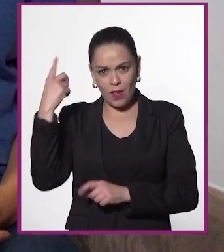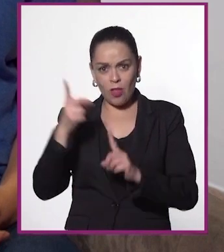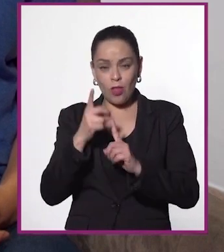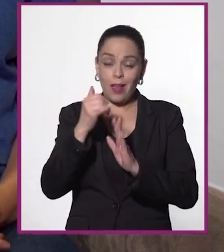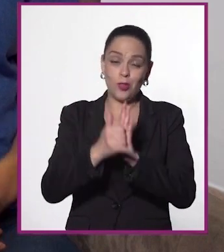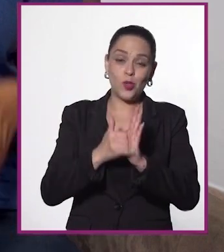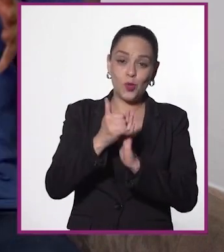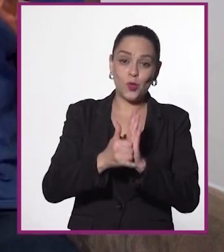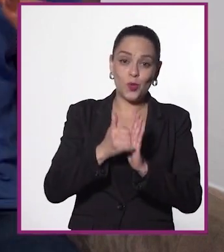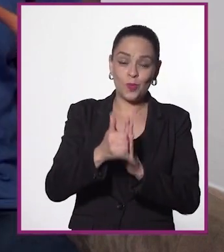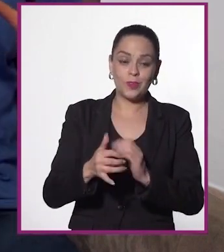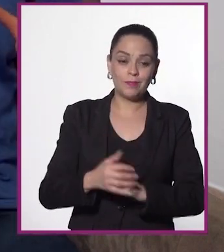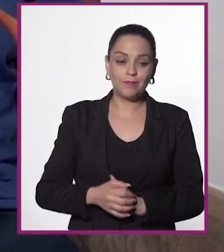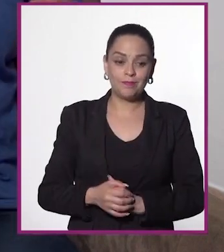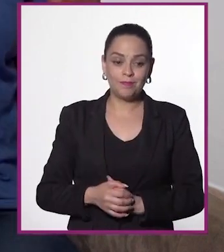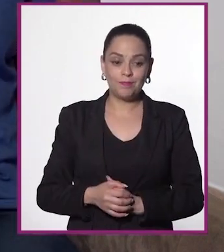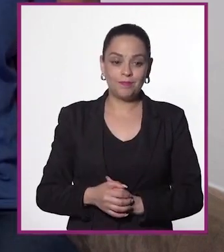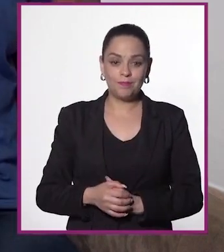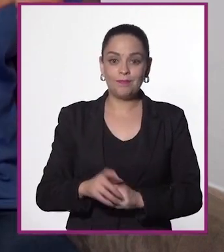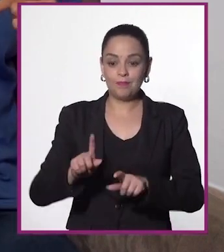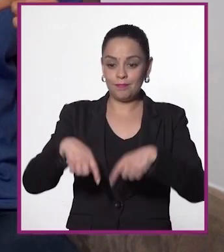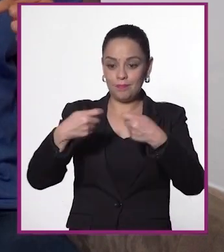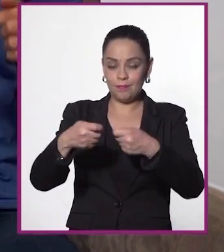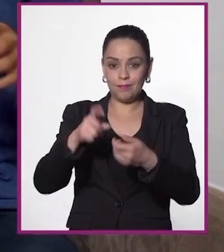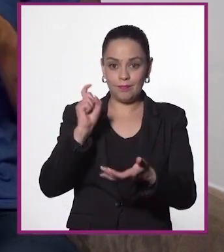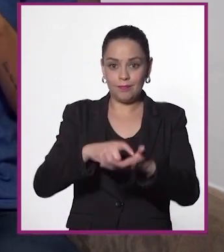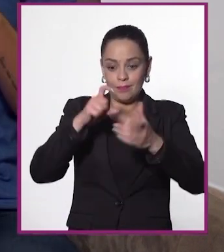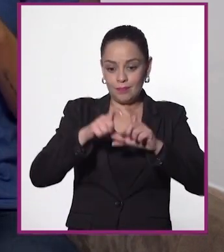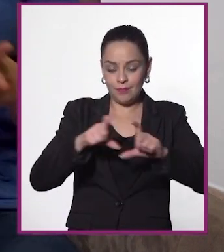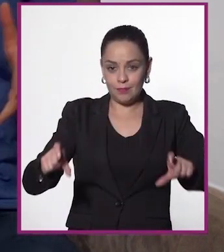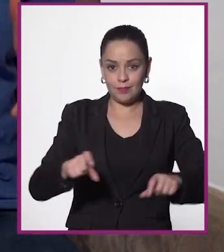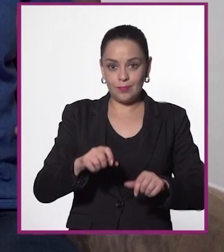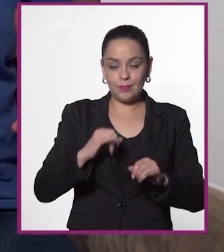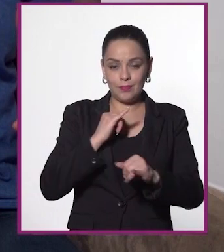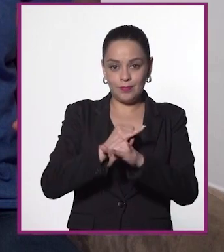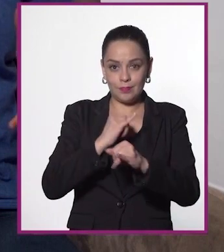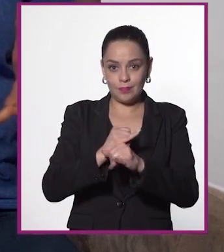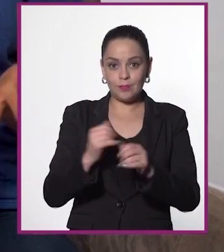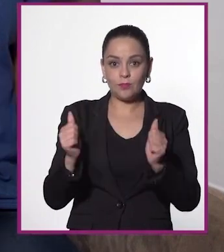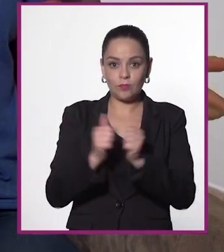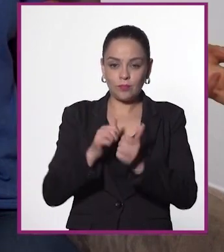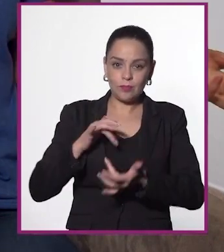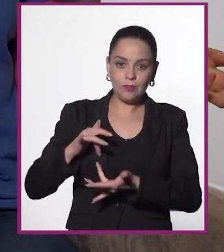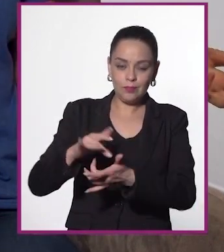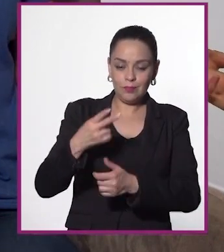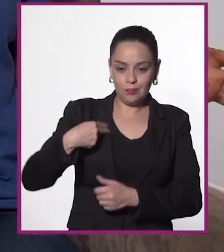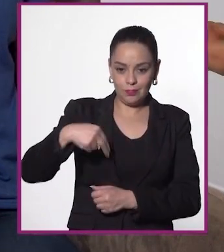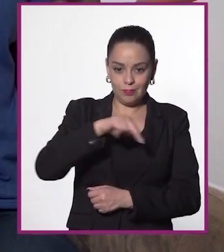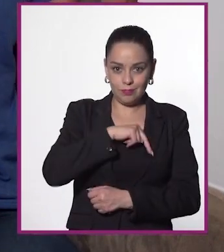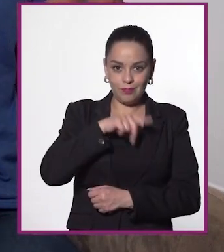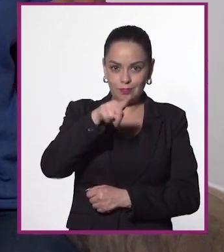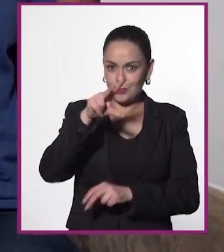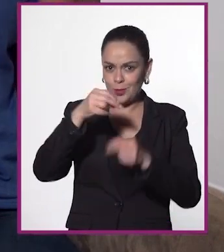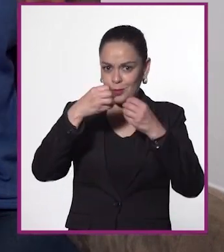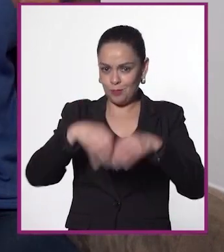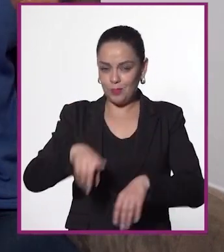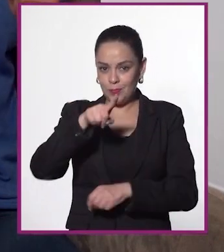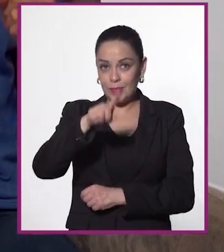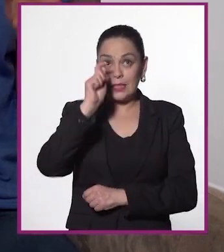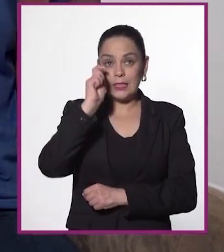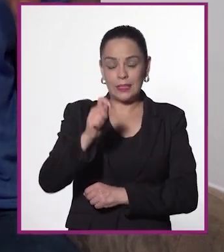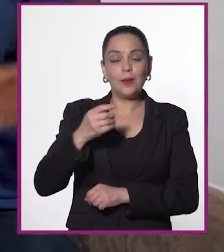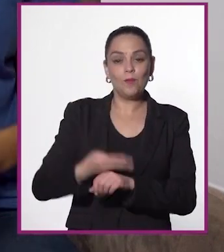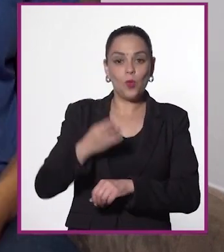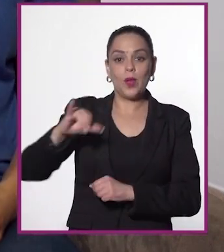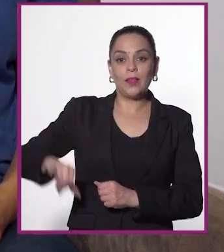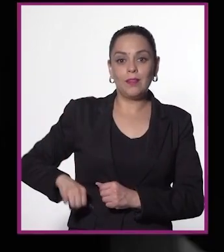YouTube. Les dejamos el link en la descripción, junto con nuestras redes sociales. No tienen pierde, les dejará algo muy